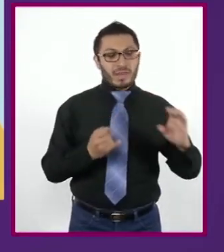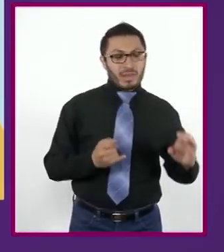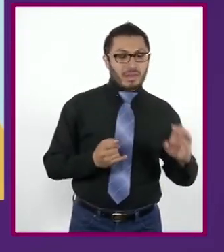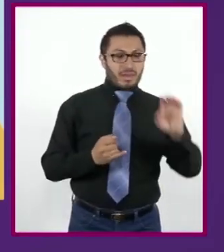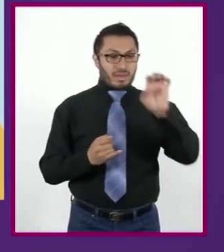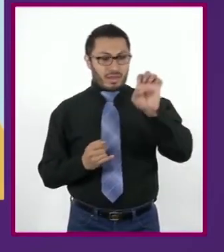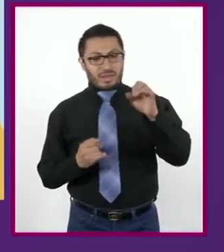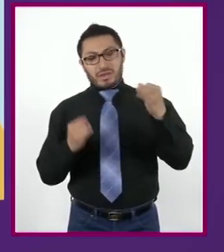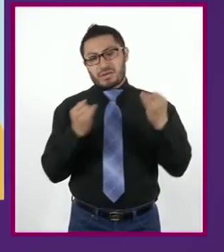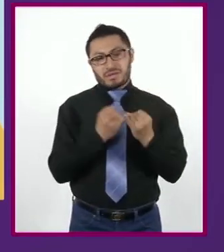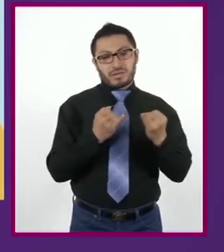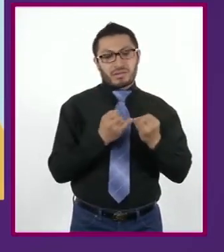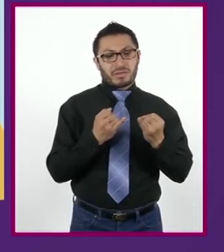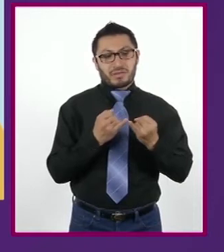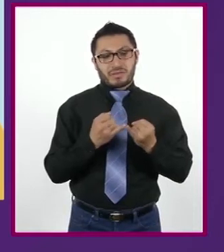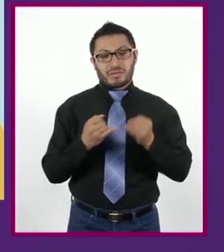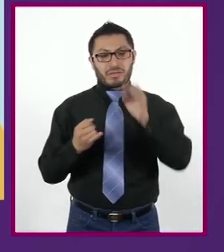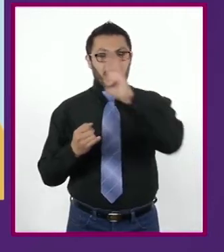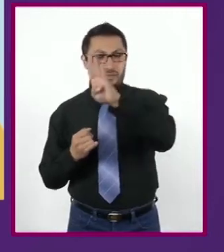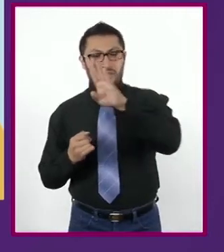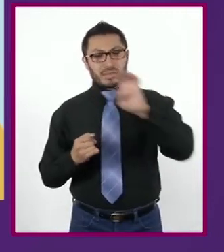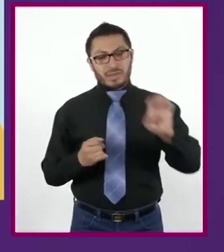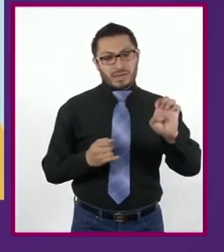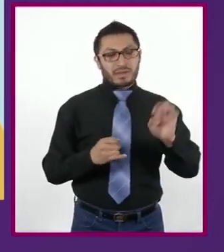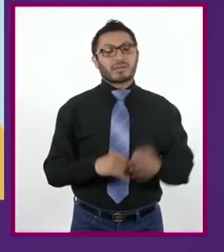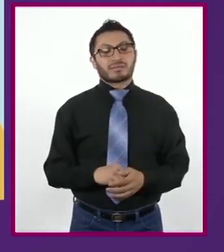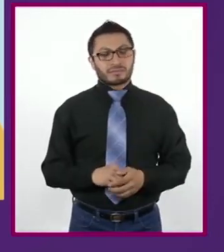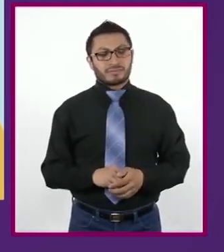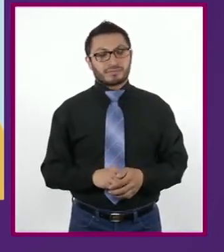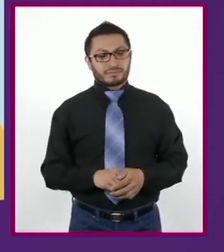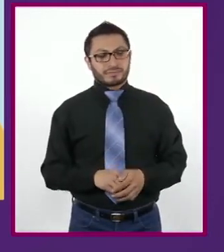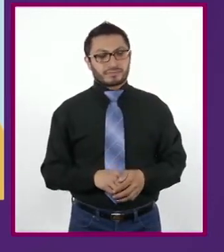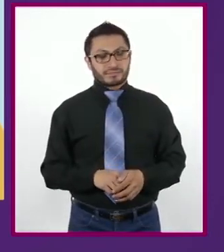CE es congruente con BE.